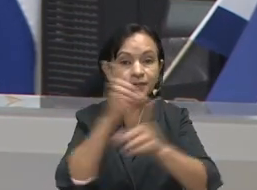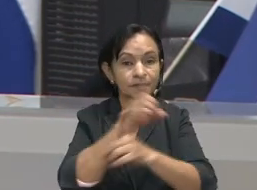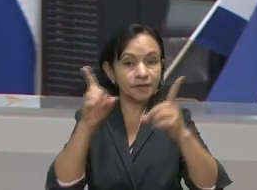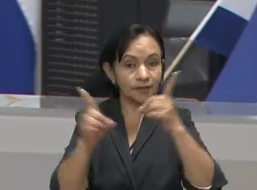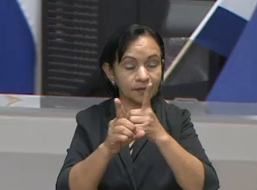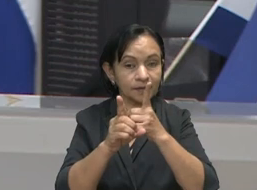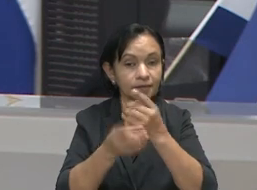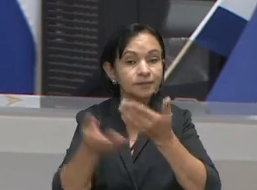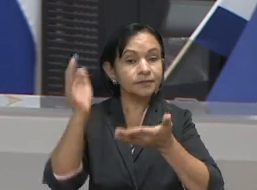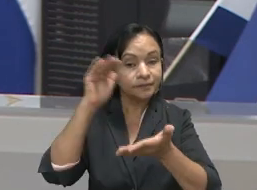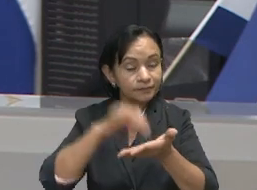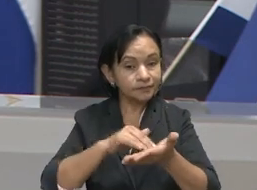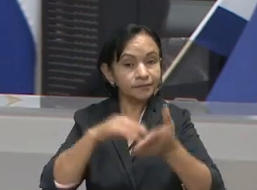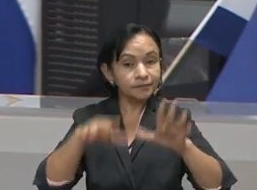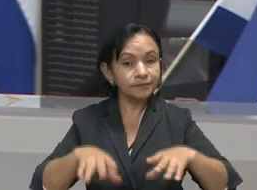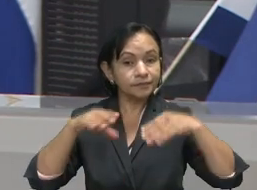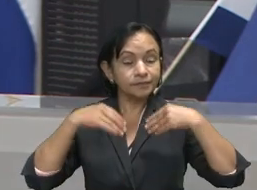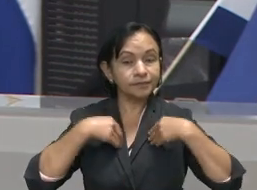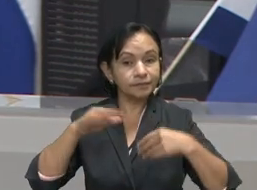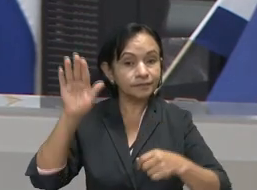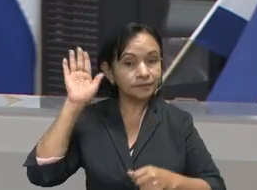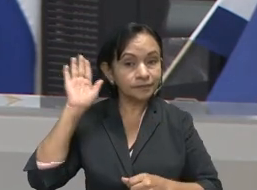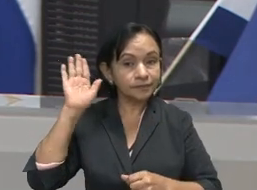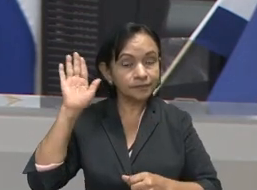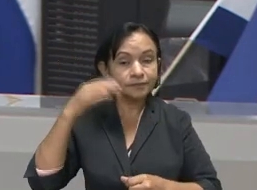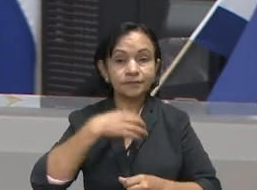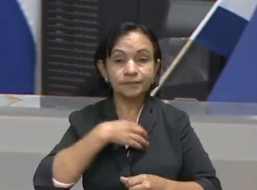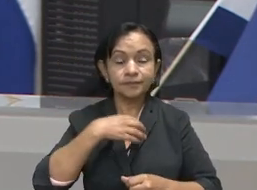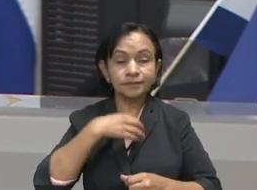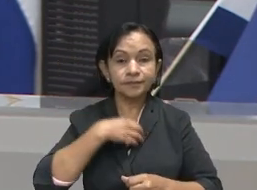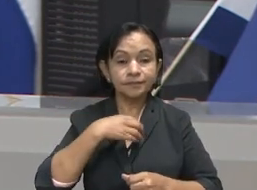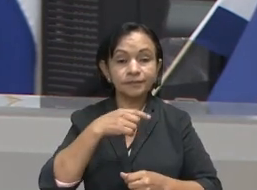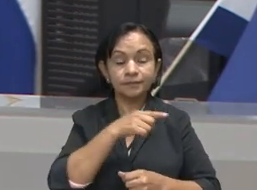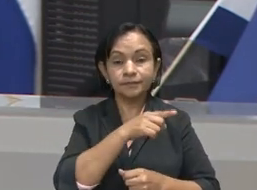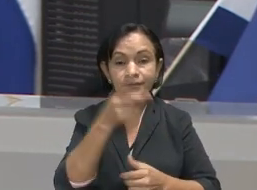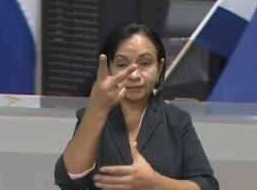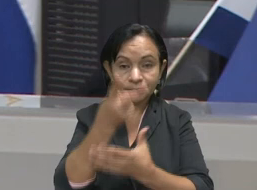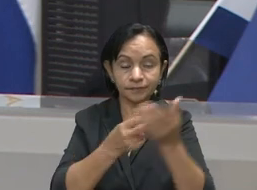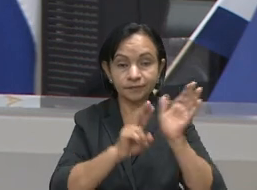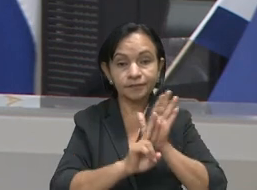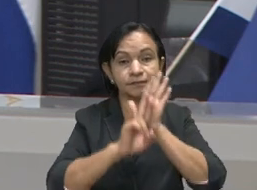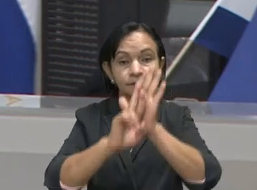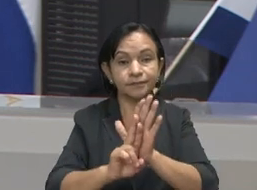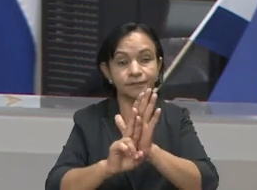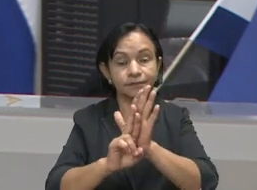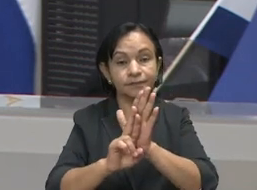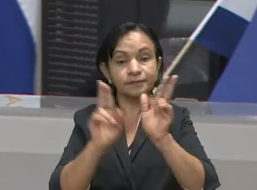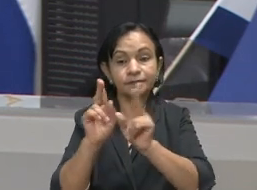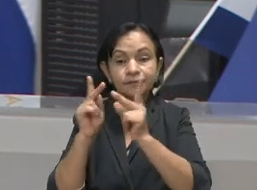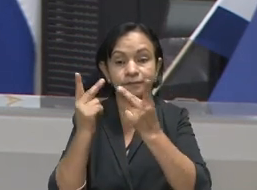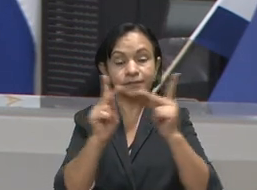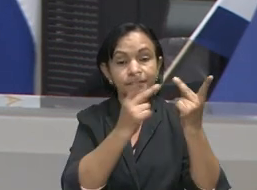de renovar nuestro compromiso con estos representantes de nuestros